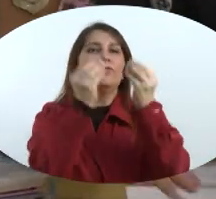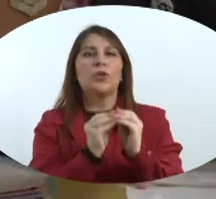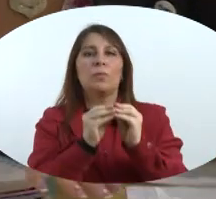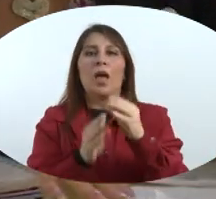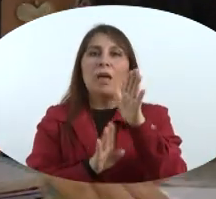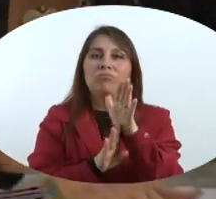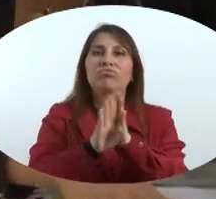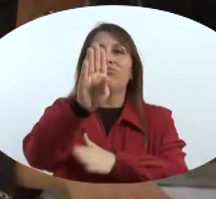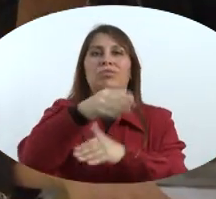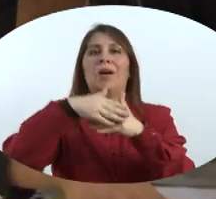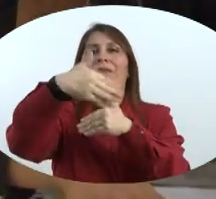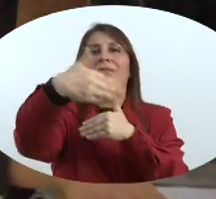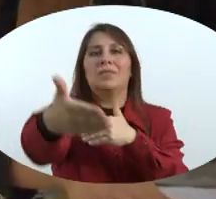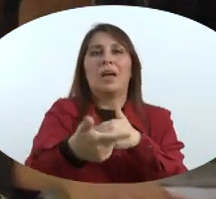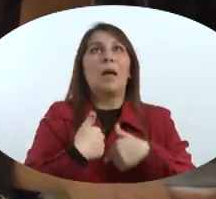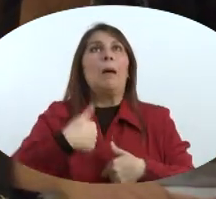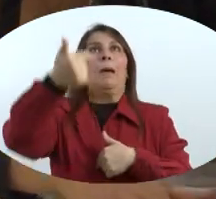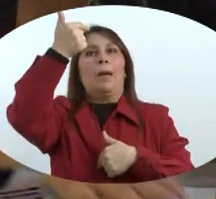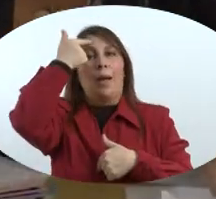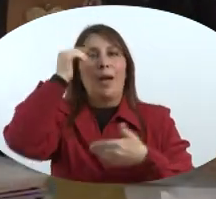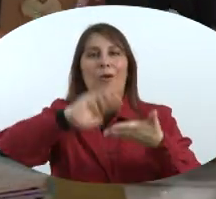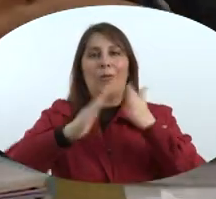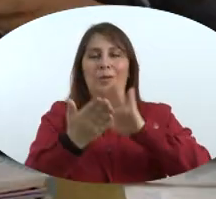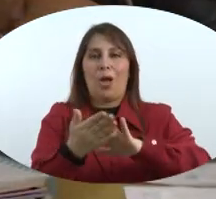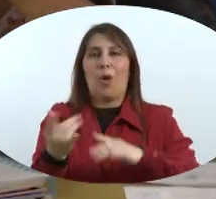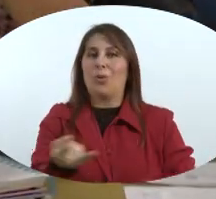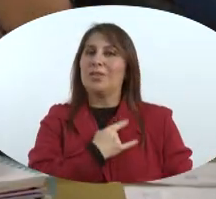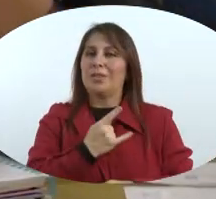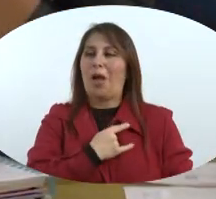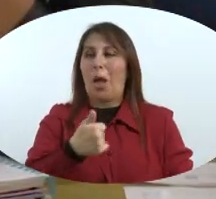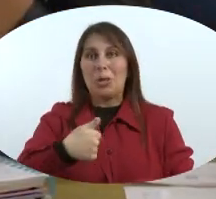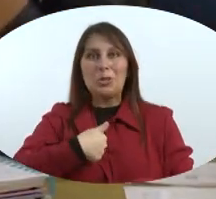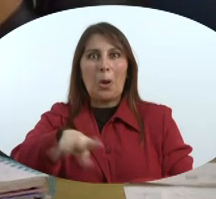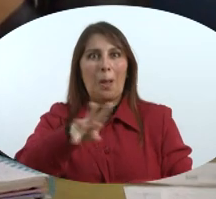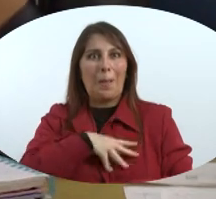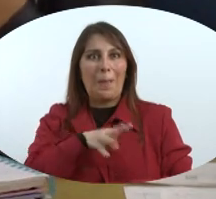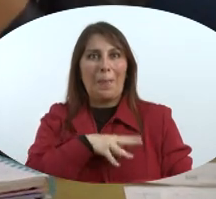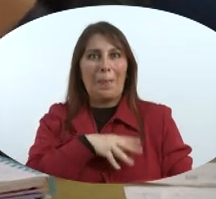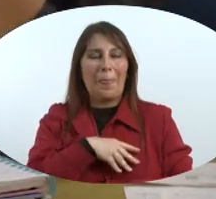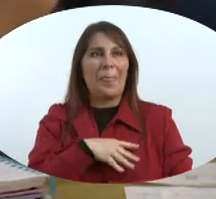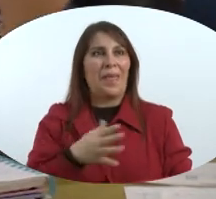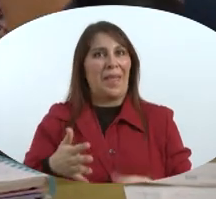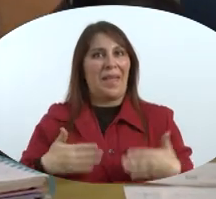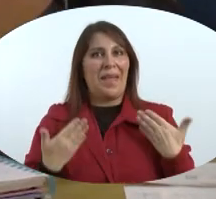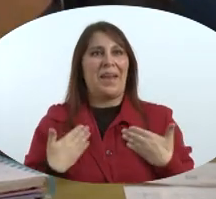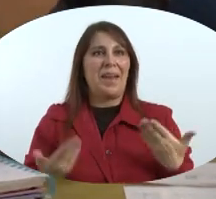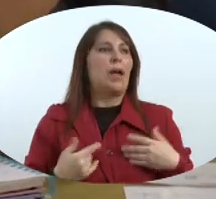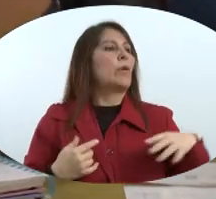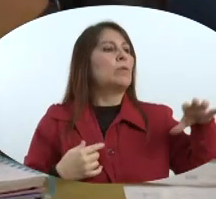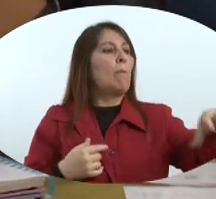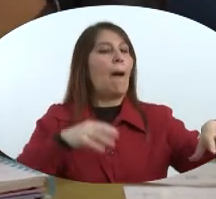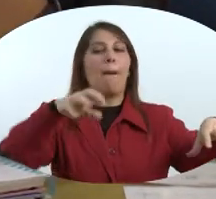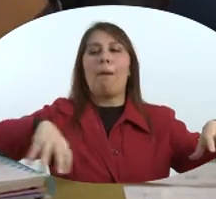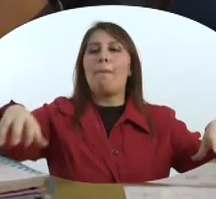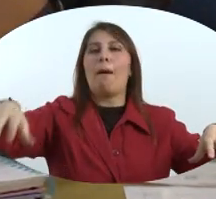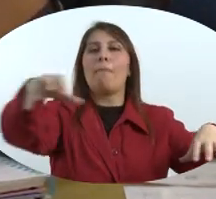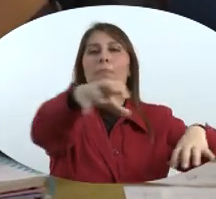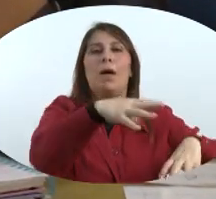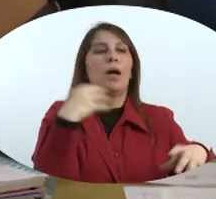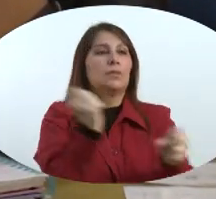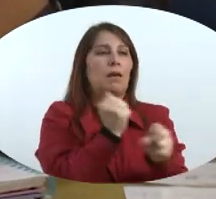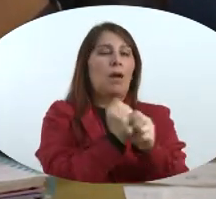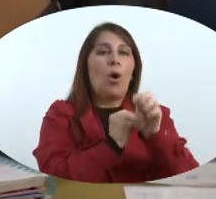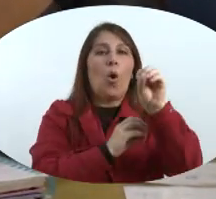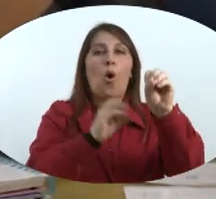forma de avanzar es trabajar pensando en la comunidad universitaria a mí me llena de mucha felicidad y mucha alegría cuando paso por cada cocineta a la universidad y los